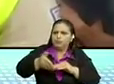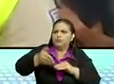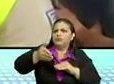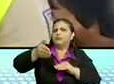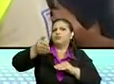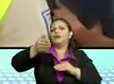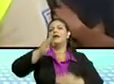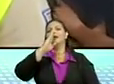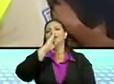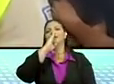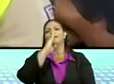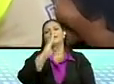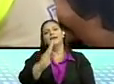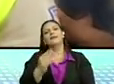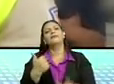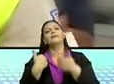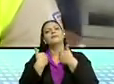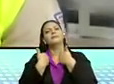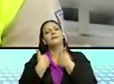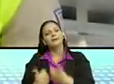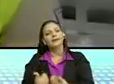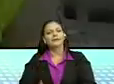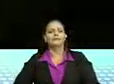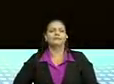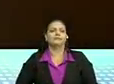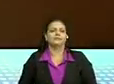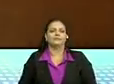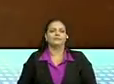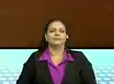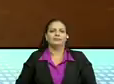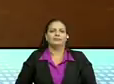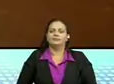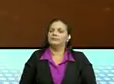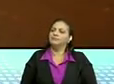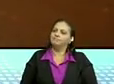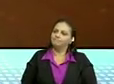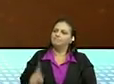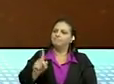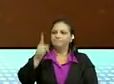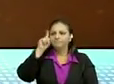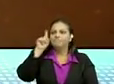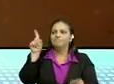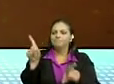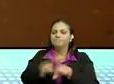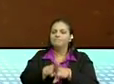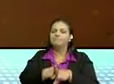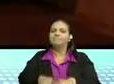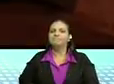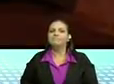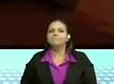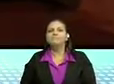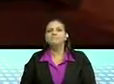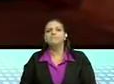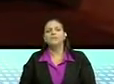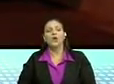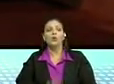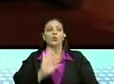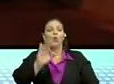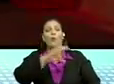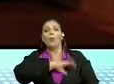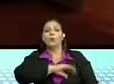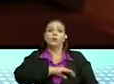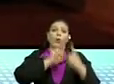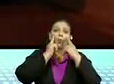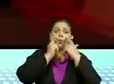ciudadana, y yo considero y me uno a tu clamor, a tu súplica, de que la responsabilidad no solamente es del Estado,